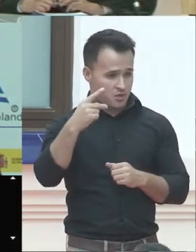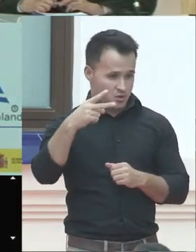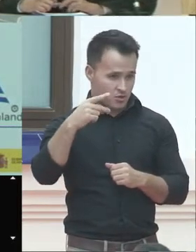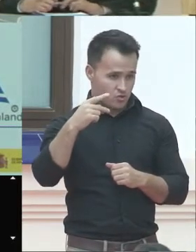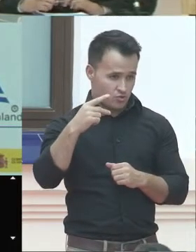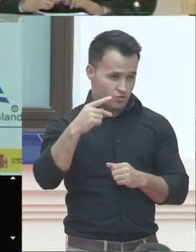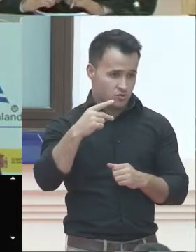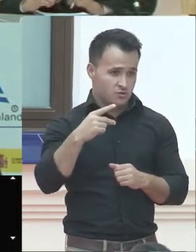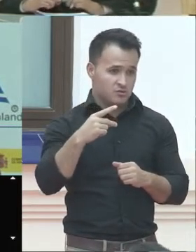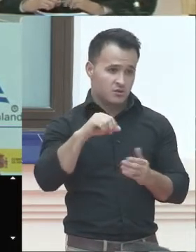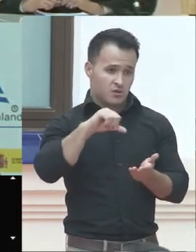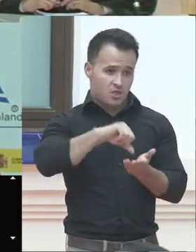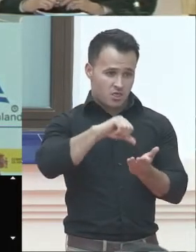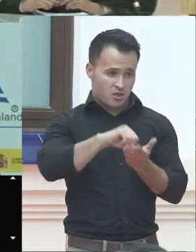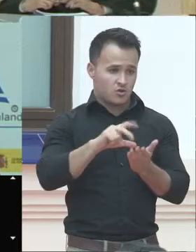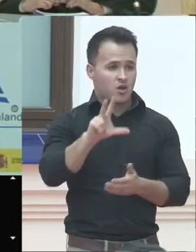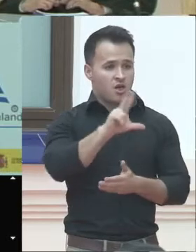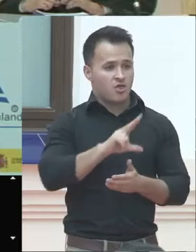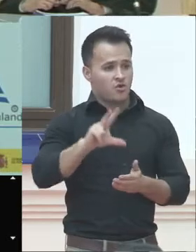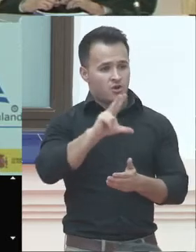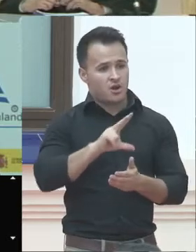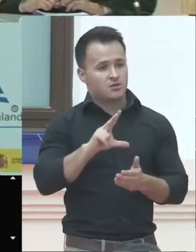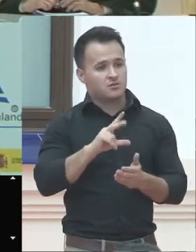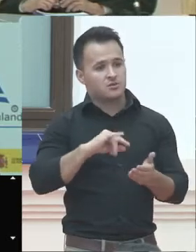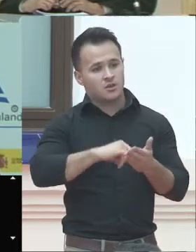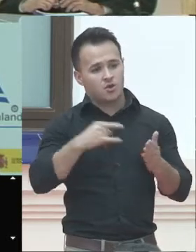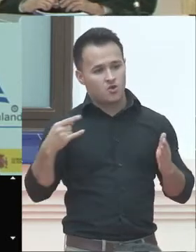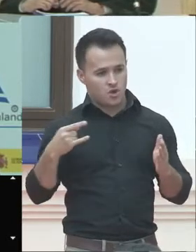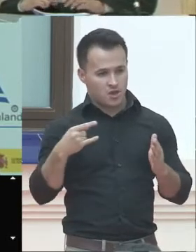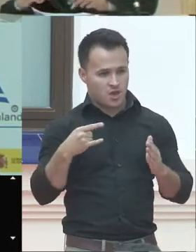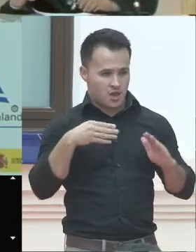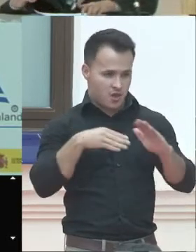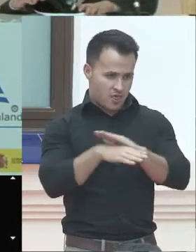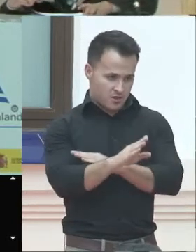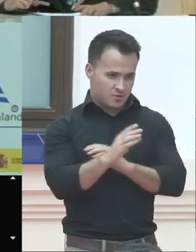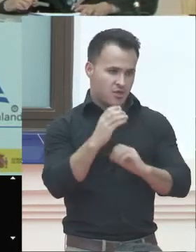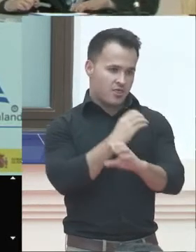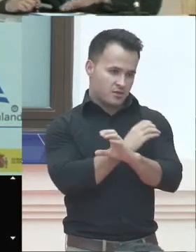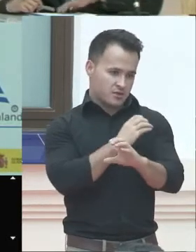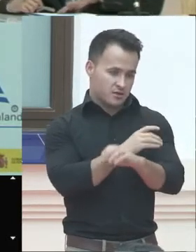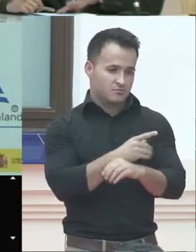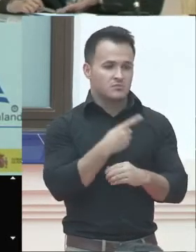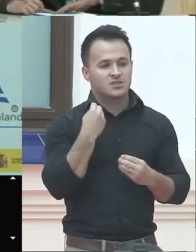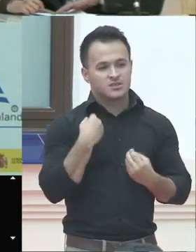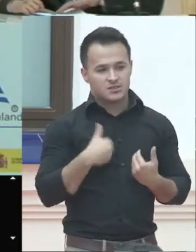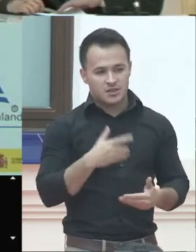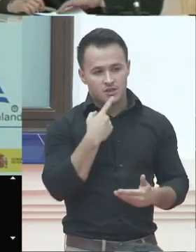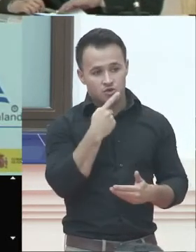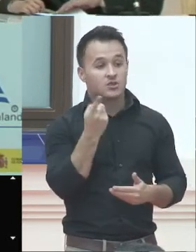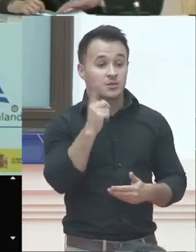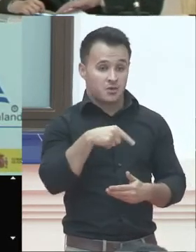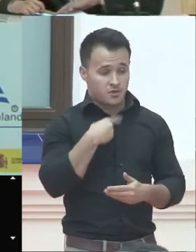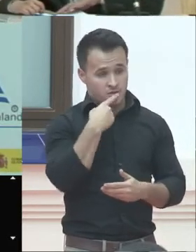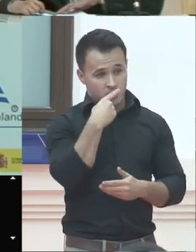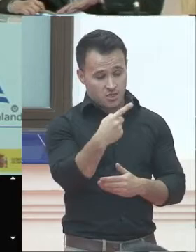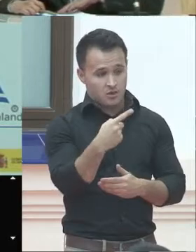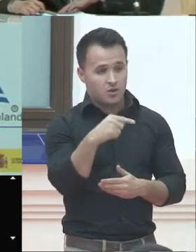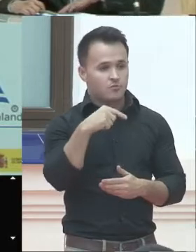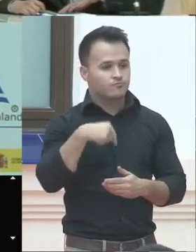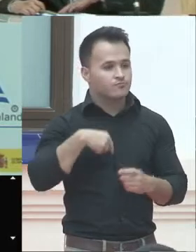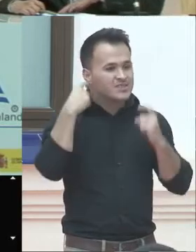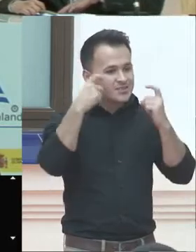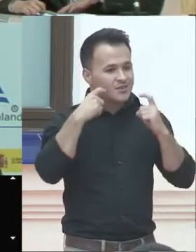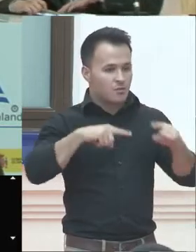Centro Nacional de Tecnologías de Accesibilidad, CENTAC. Bueno, pues dicho esto, lo que también quiero decir es que voy a